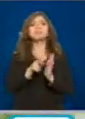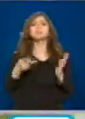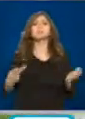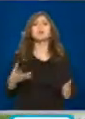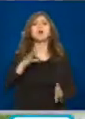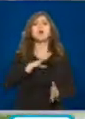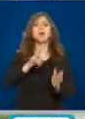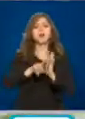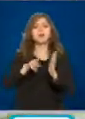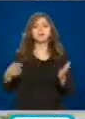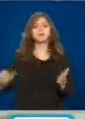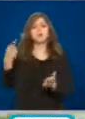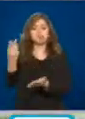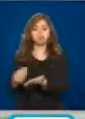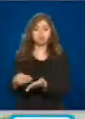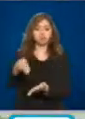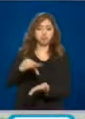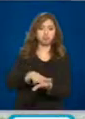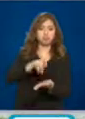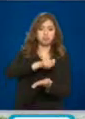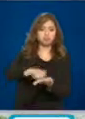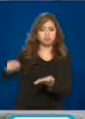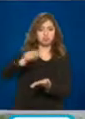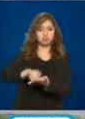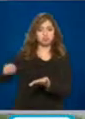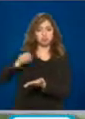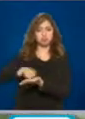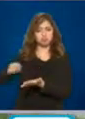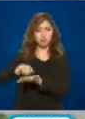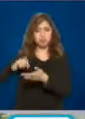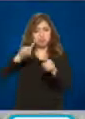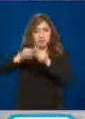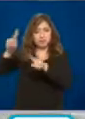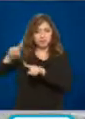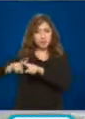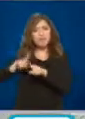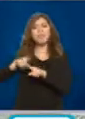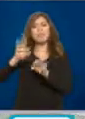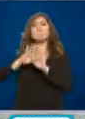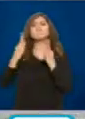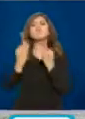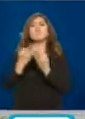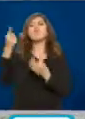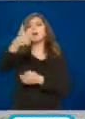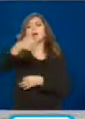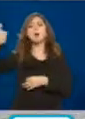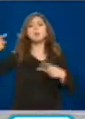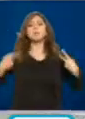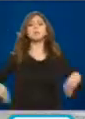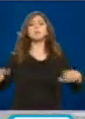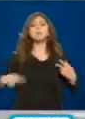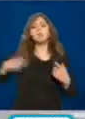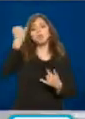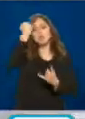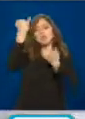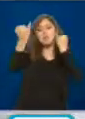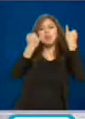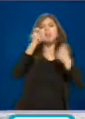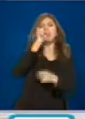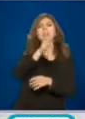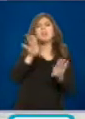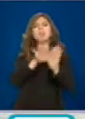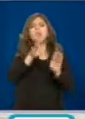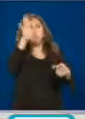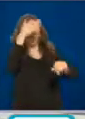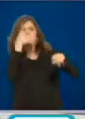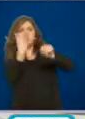una revista en la cual le dio cabida a las diferentes posiciones ideológicas en un ejercicio de la crítica